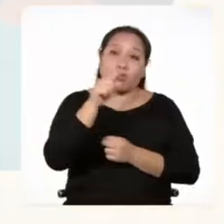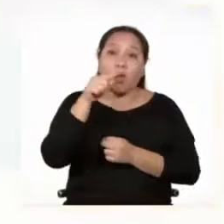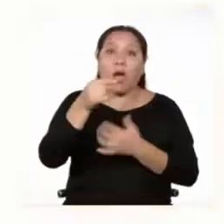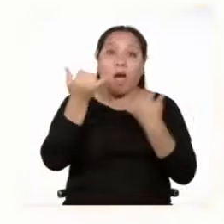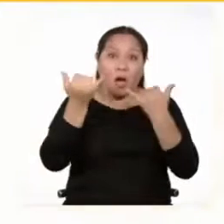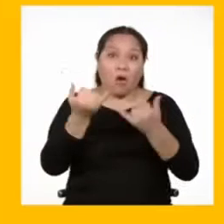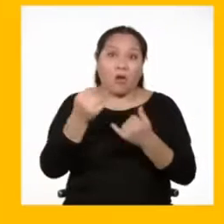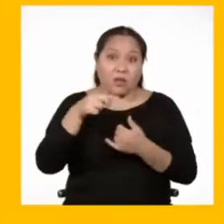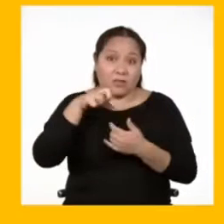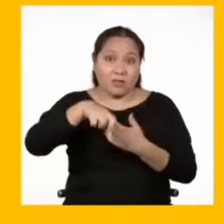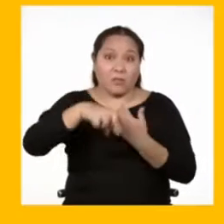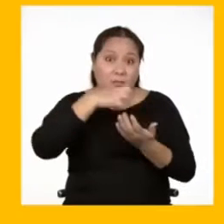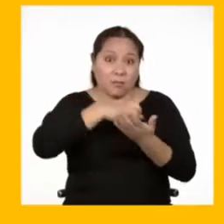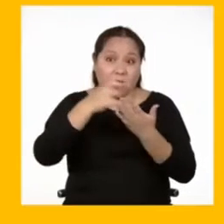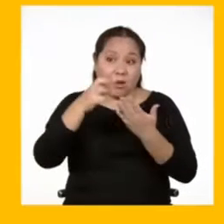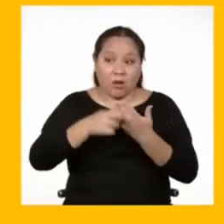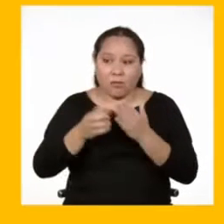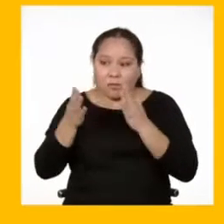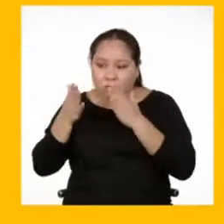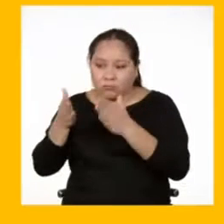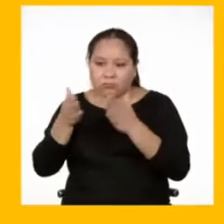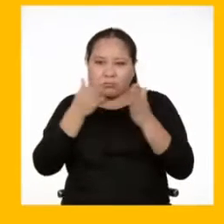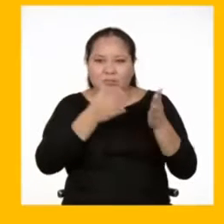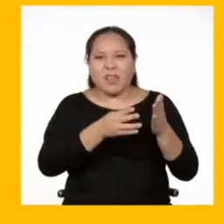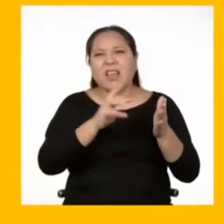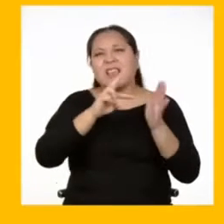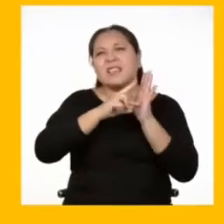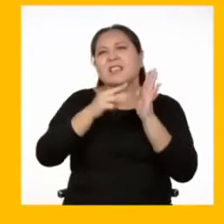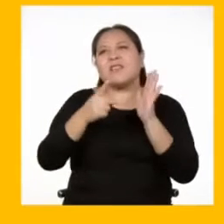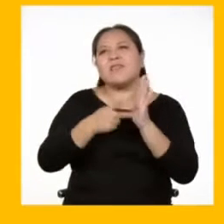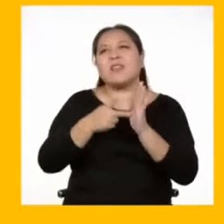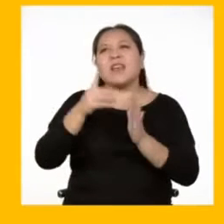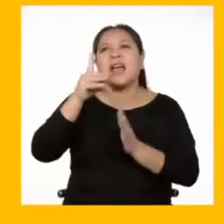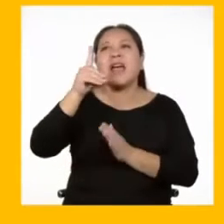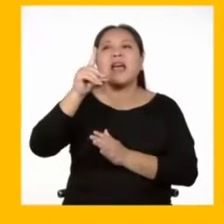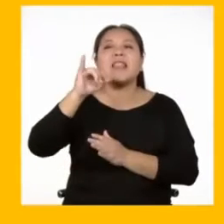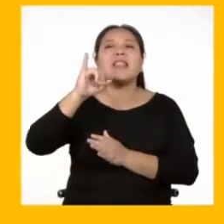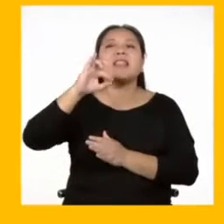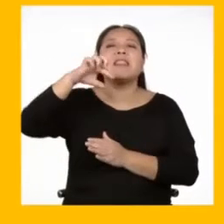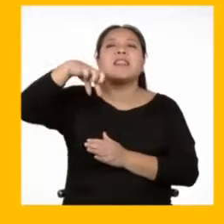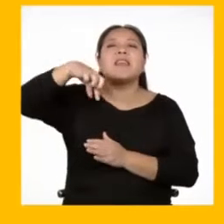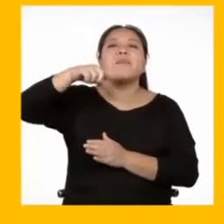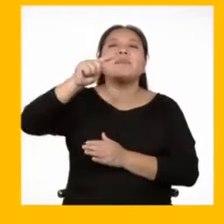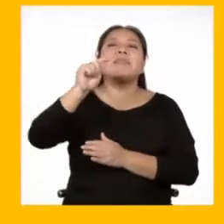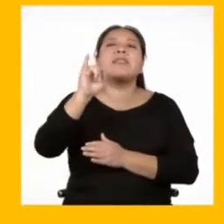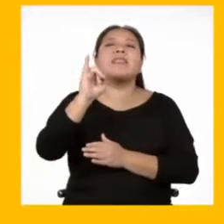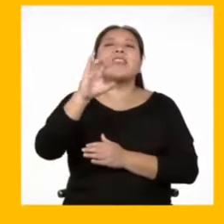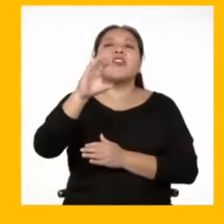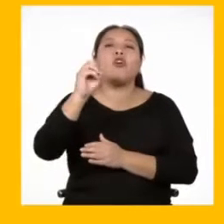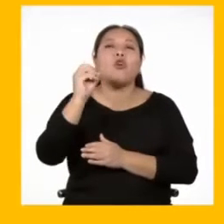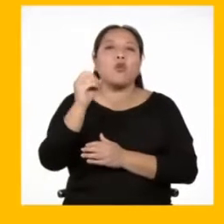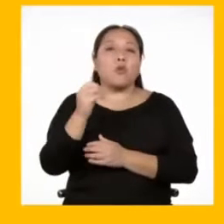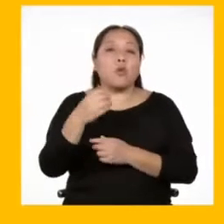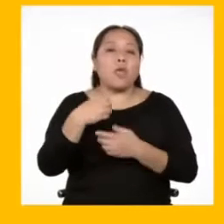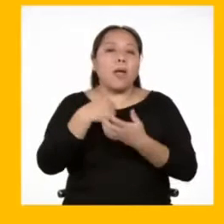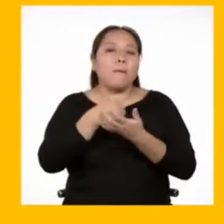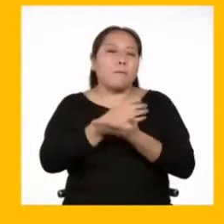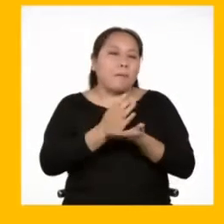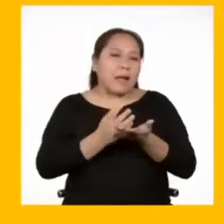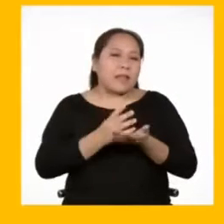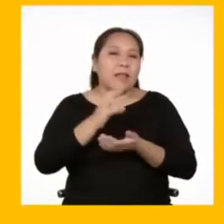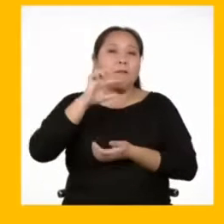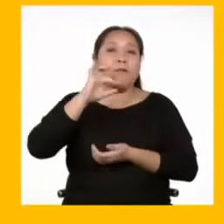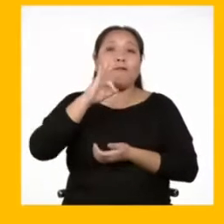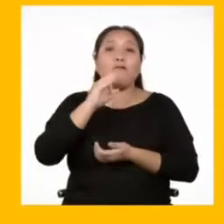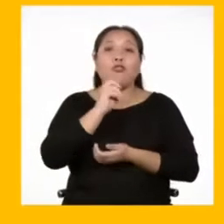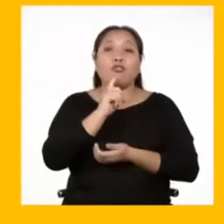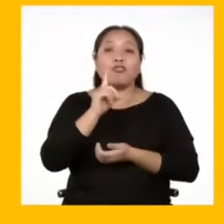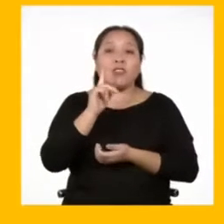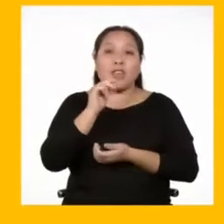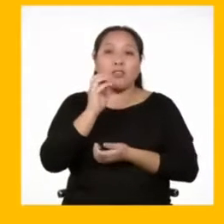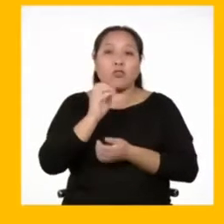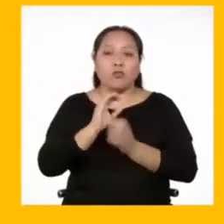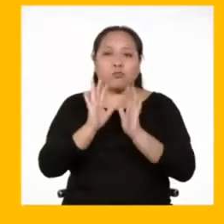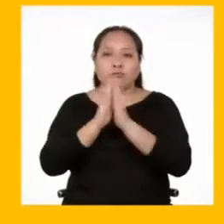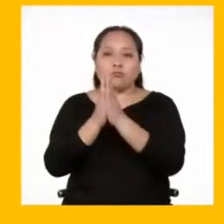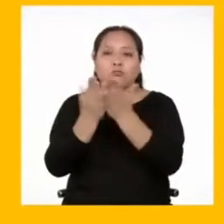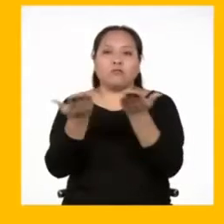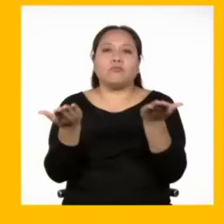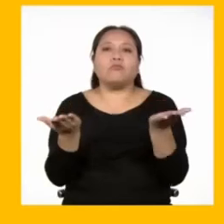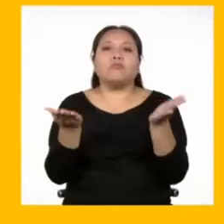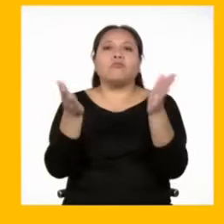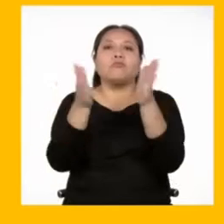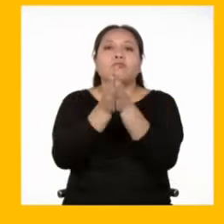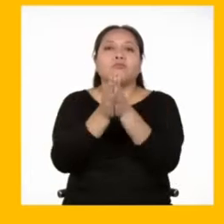expositivo. ¿Qué es un díptico? Un díptico es un tipo de folleto que se dobla con un único pliegue,